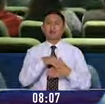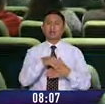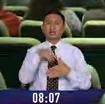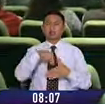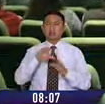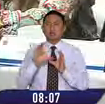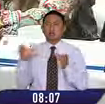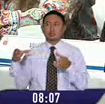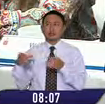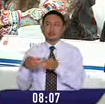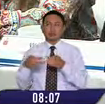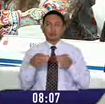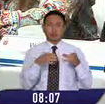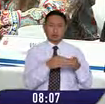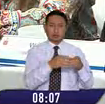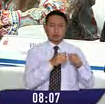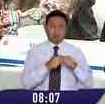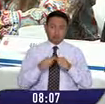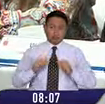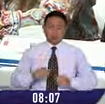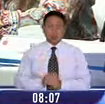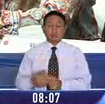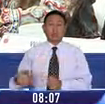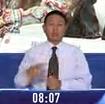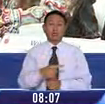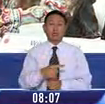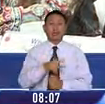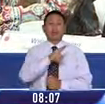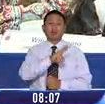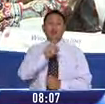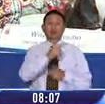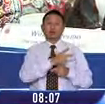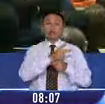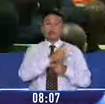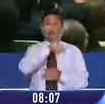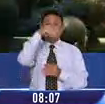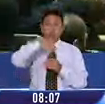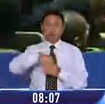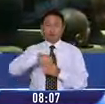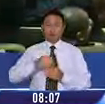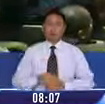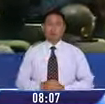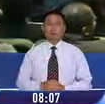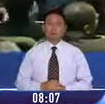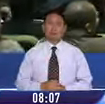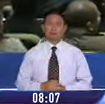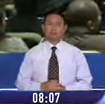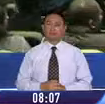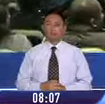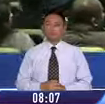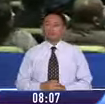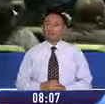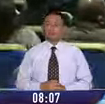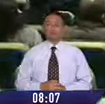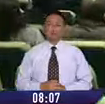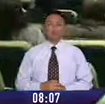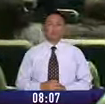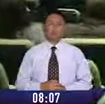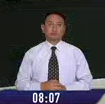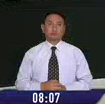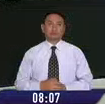de las comisiones permanentes, donde deben estar los 21 concejales. En Quito, informó Ismenia